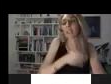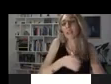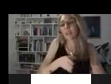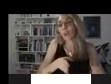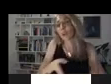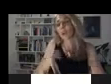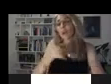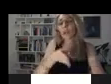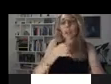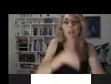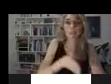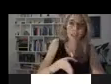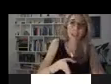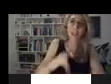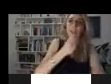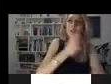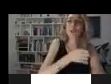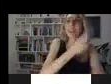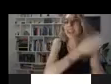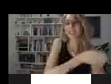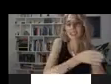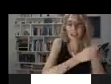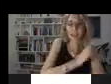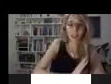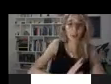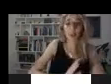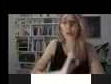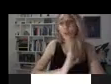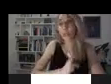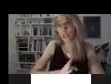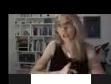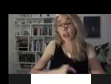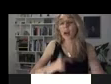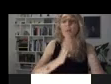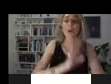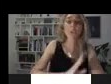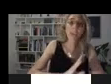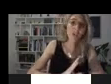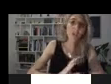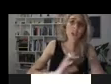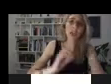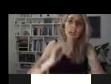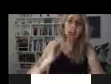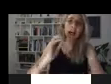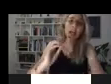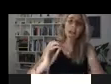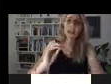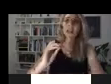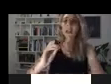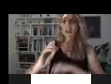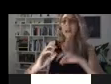programa específico de una de las ferias que tuvo una estrategia de curaduría. Por tanto,